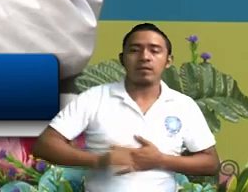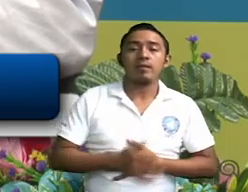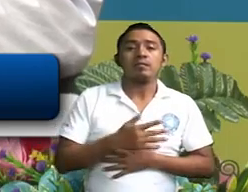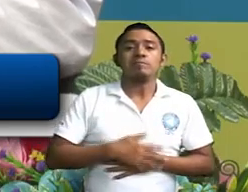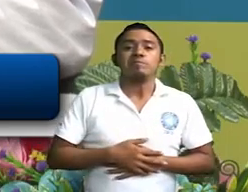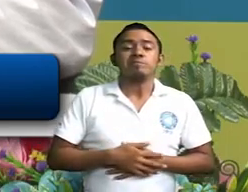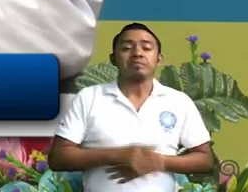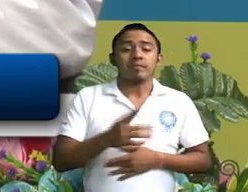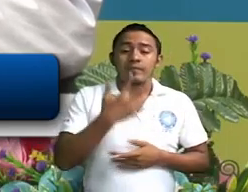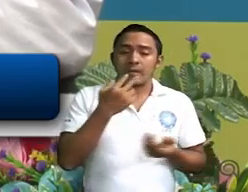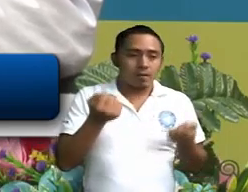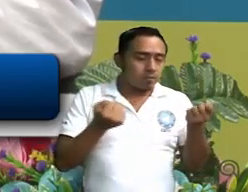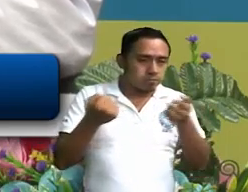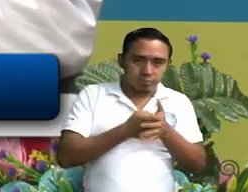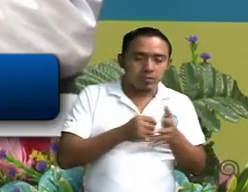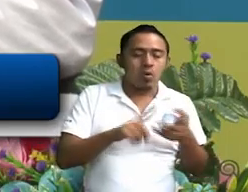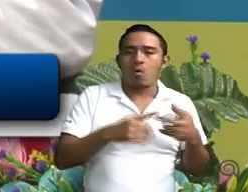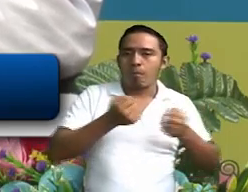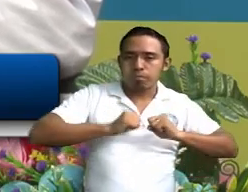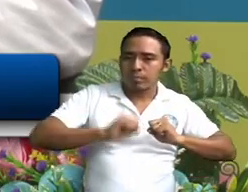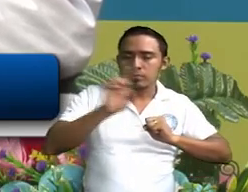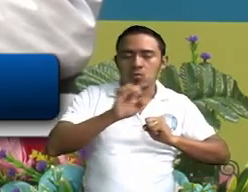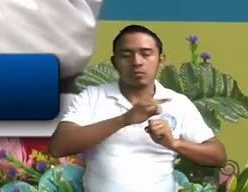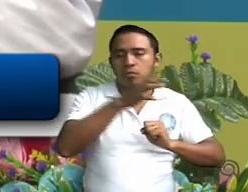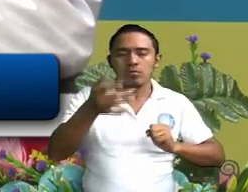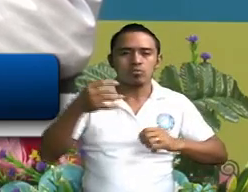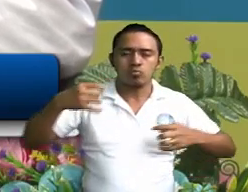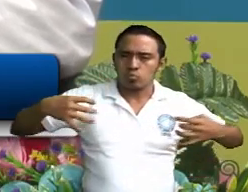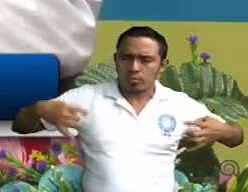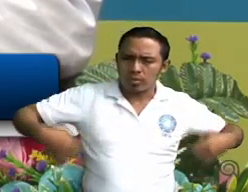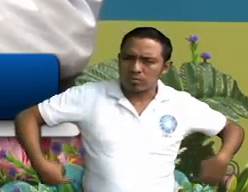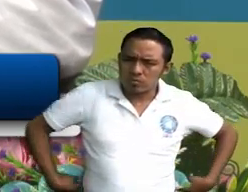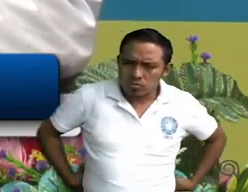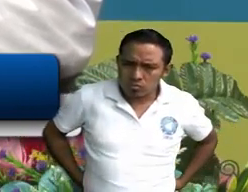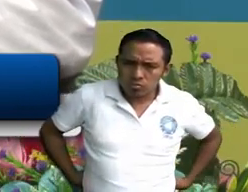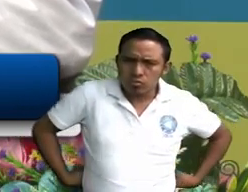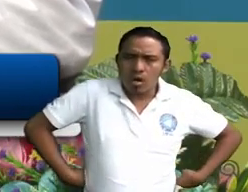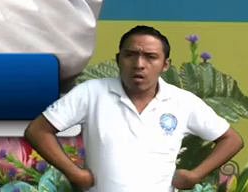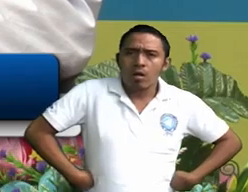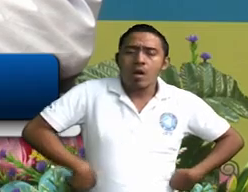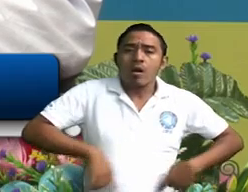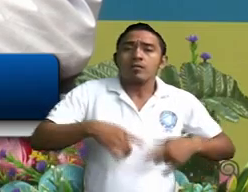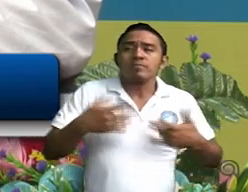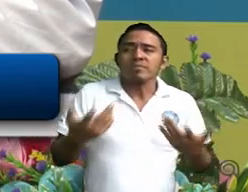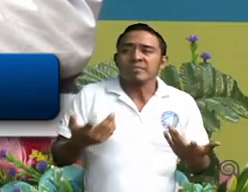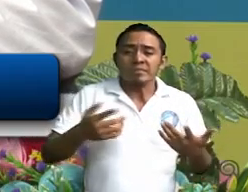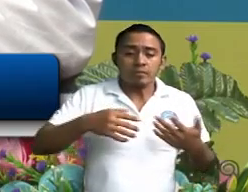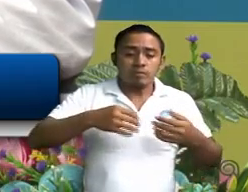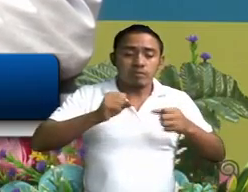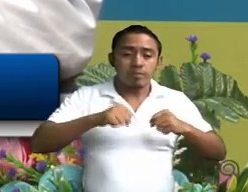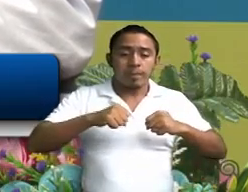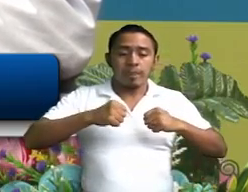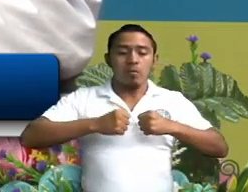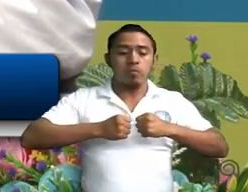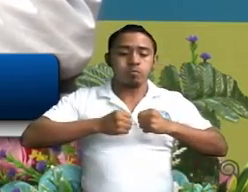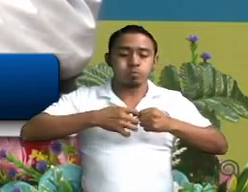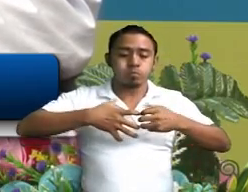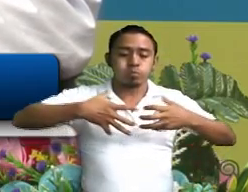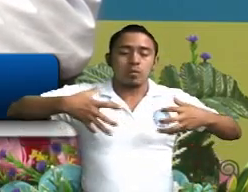en el niño, que por las características inmunológicas del niño, pueden hacer inflamación a nivel de la